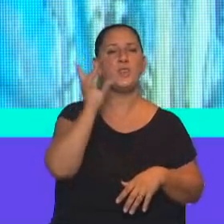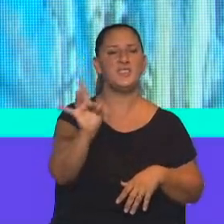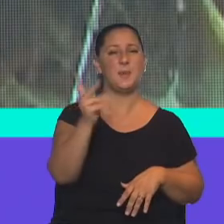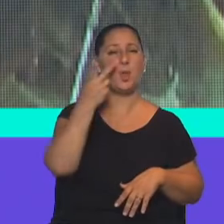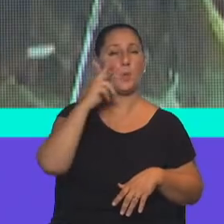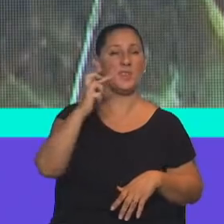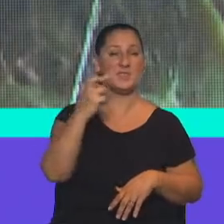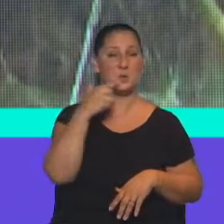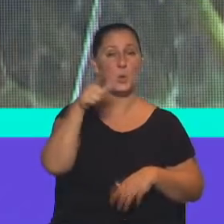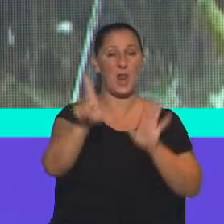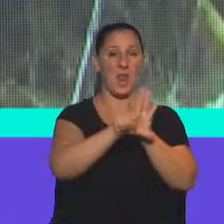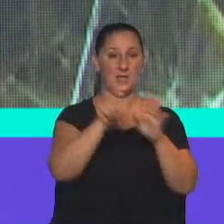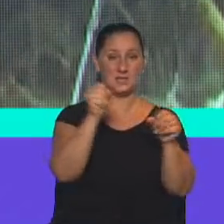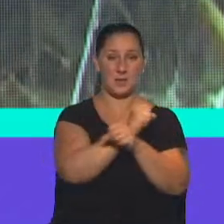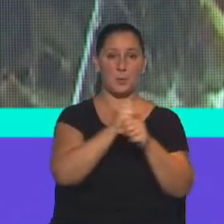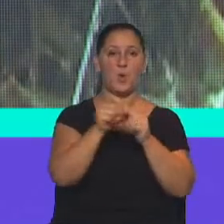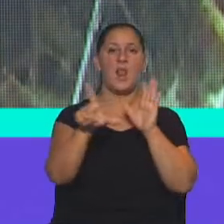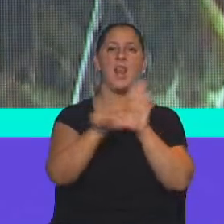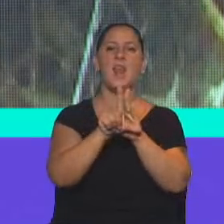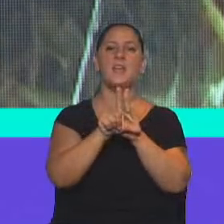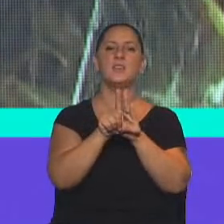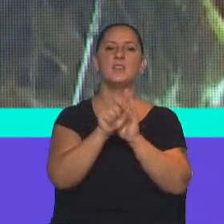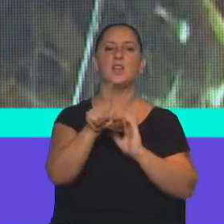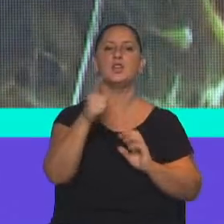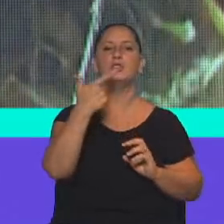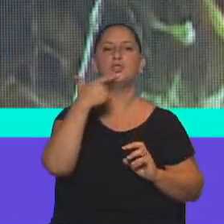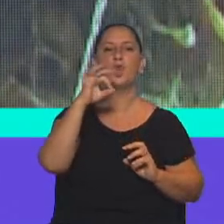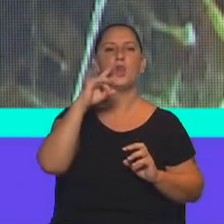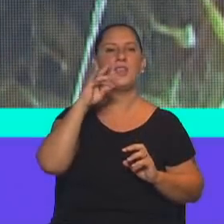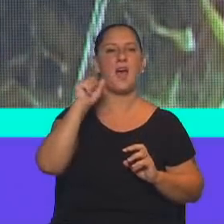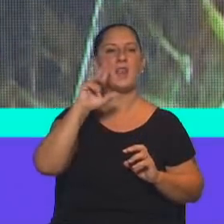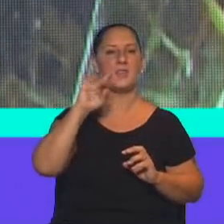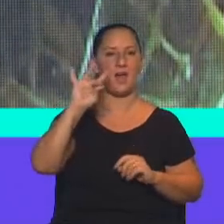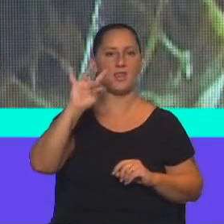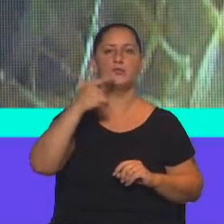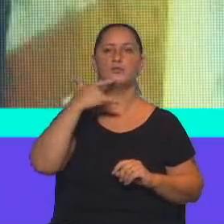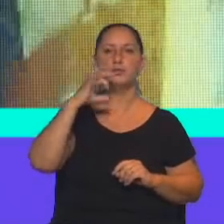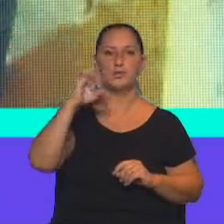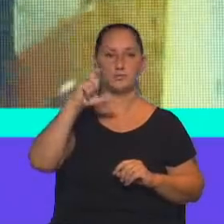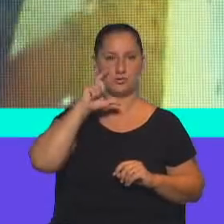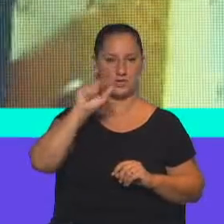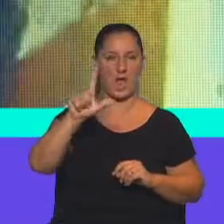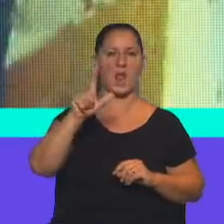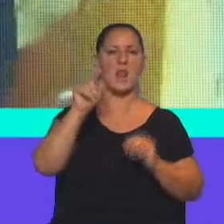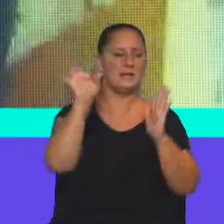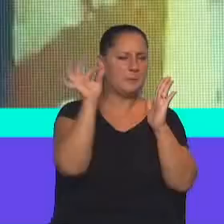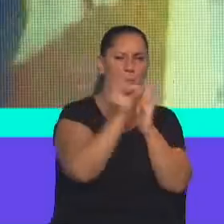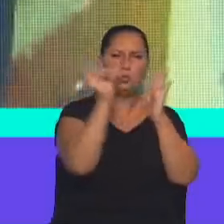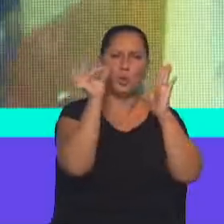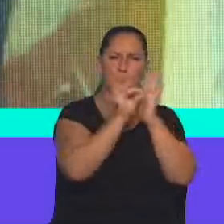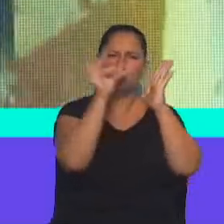2019, se aprobó una ley que se llama, esta ley famosa Ley de Solidaridad Social, que tenía un montón de